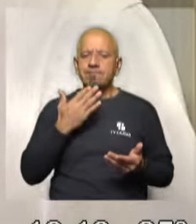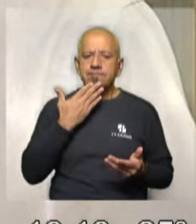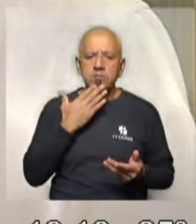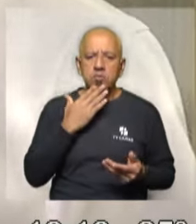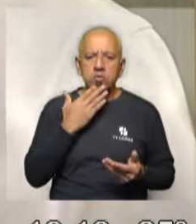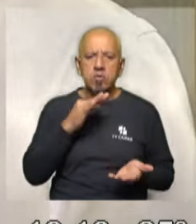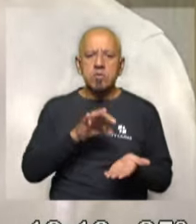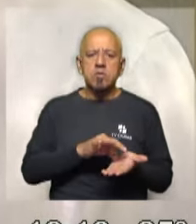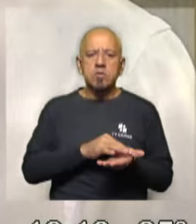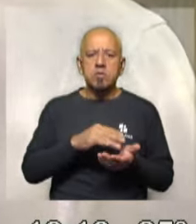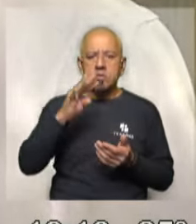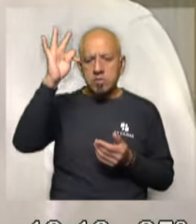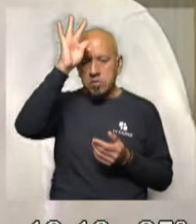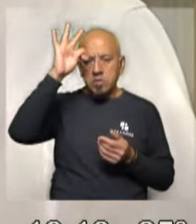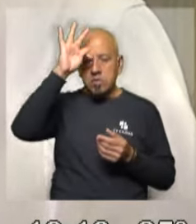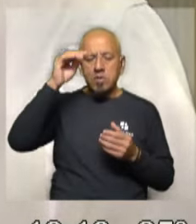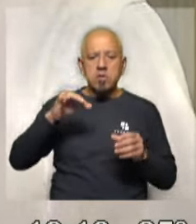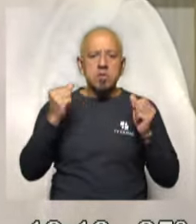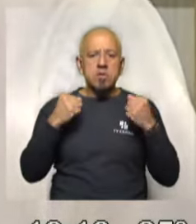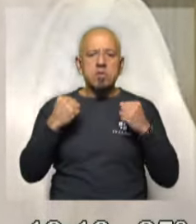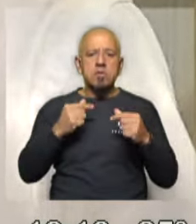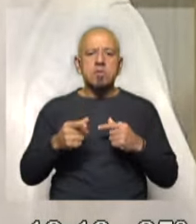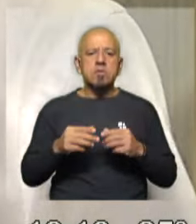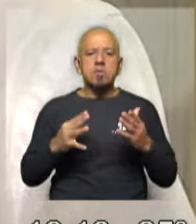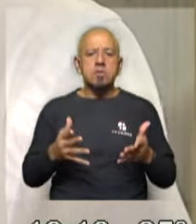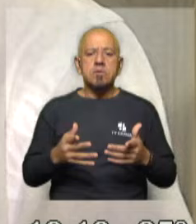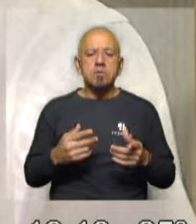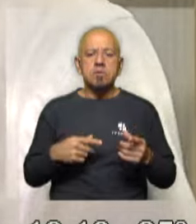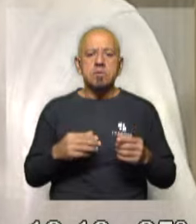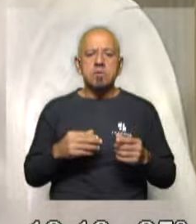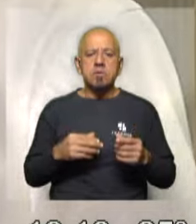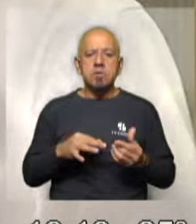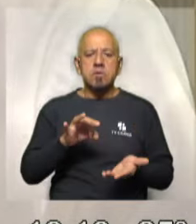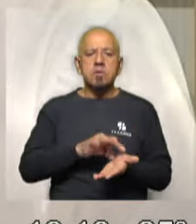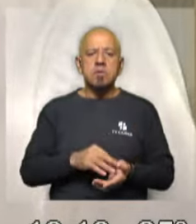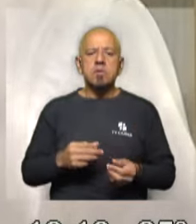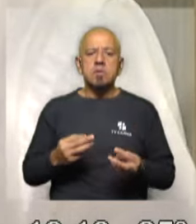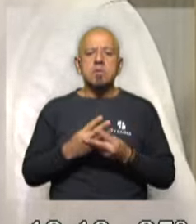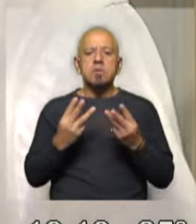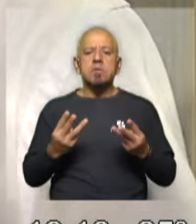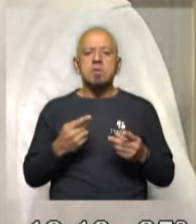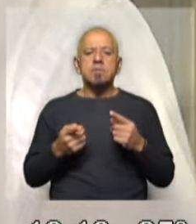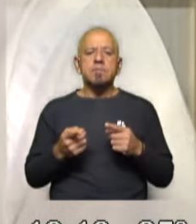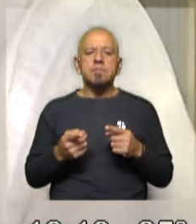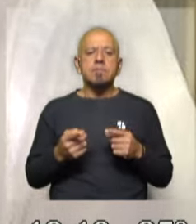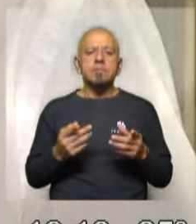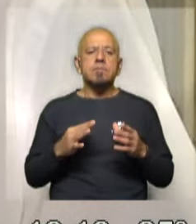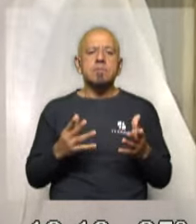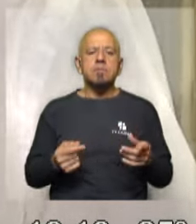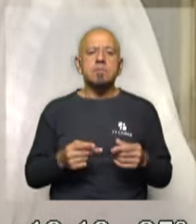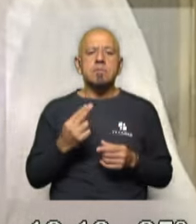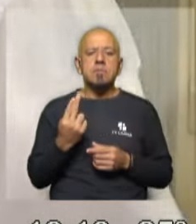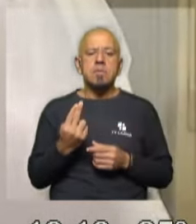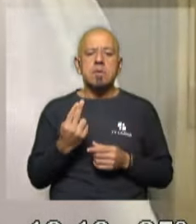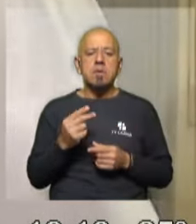falla quizás no es el teórico, no es la práctica, sino que falla el sistema en general. ¿Cómo es que otorgamos nosotros el permiso de conducir? Por ejemplo, se